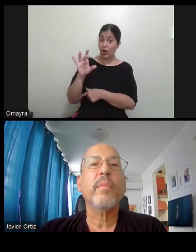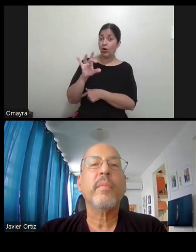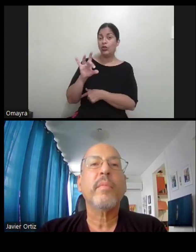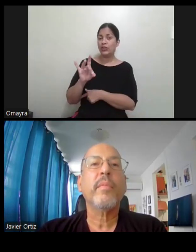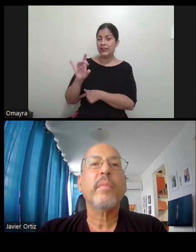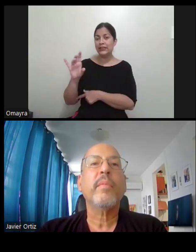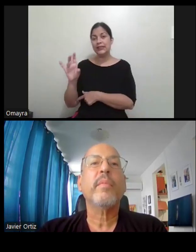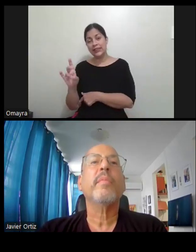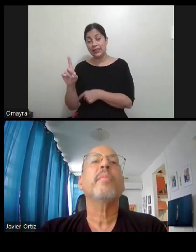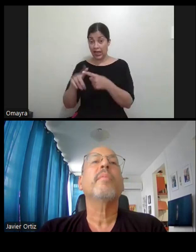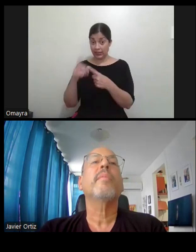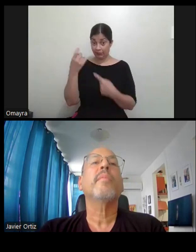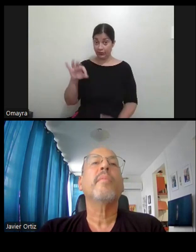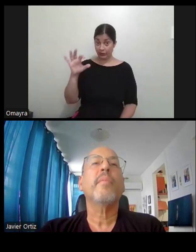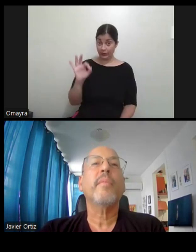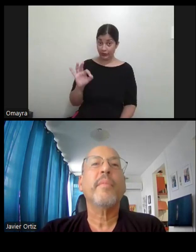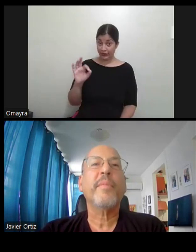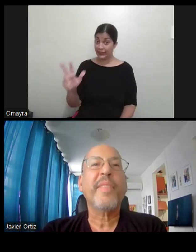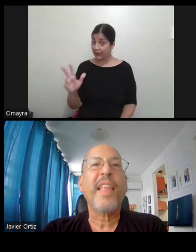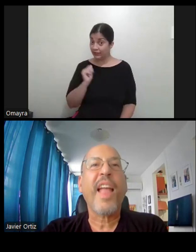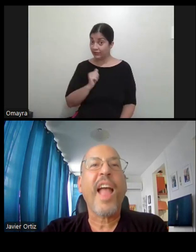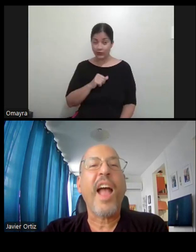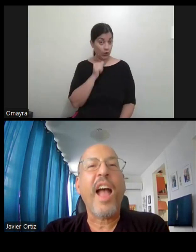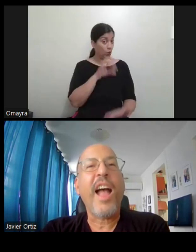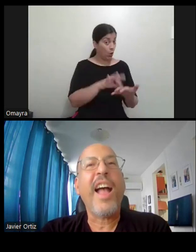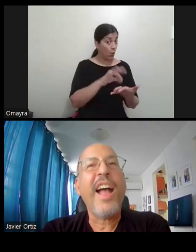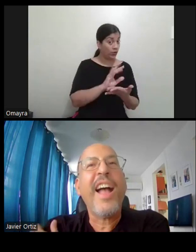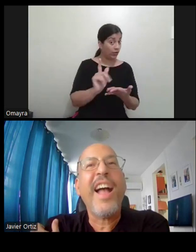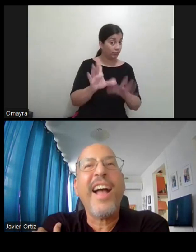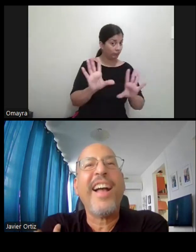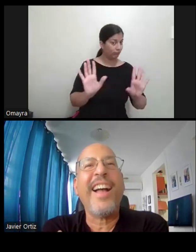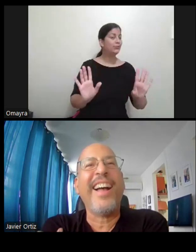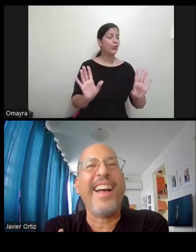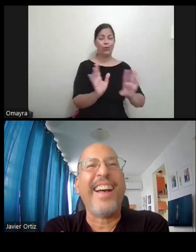93. No saquen cálculo. No.